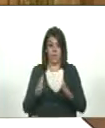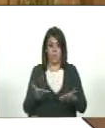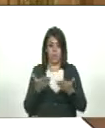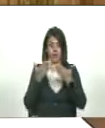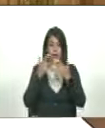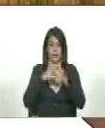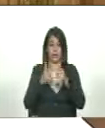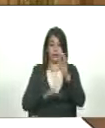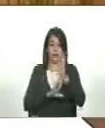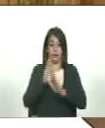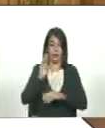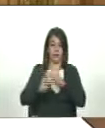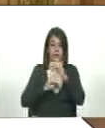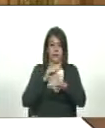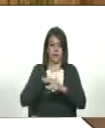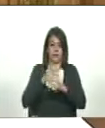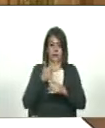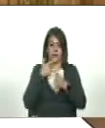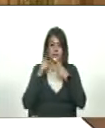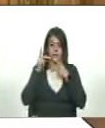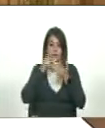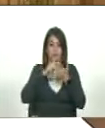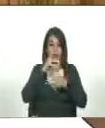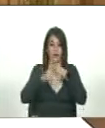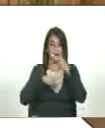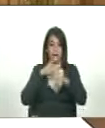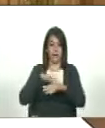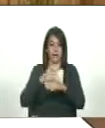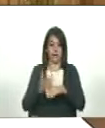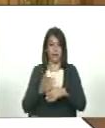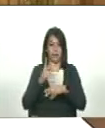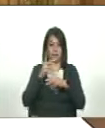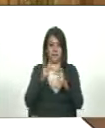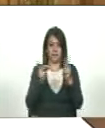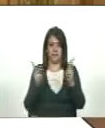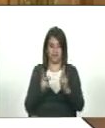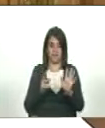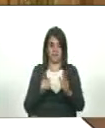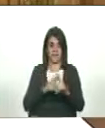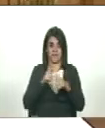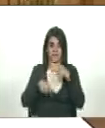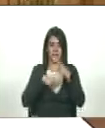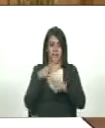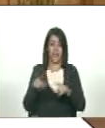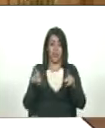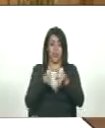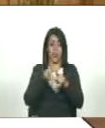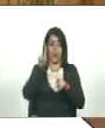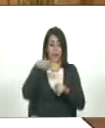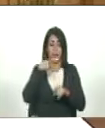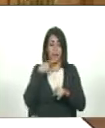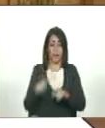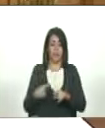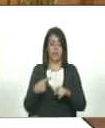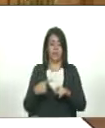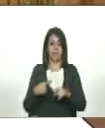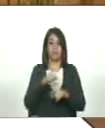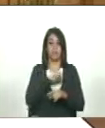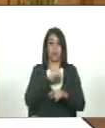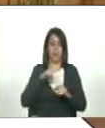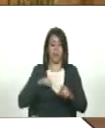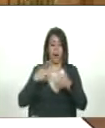especial en los sectores agroproductivos, tanto públicos como privados. De igual manera, la manufactura